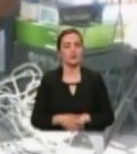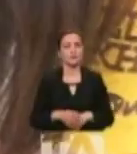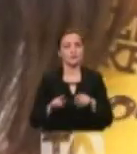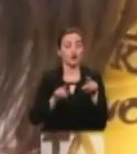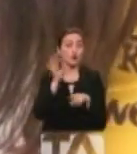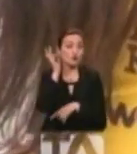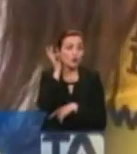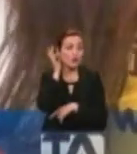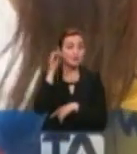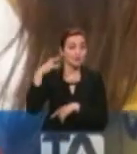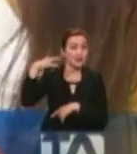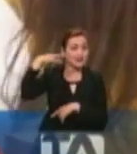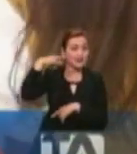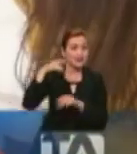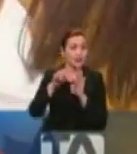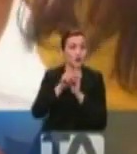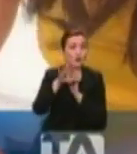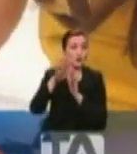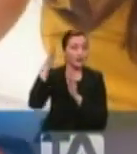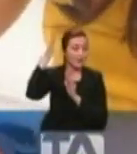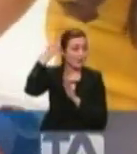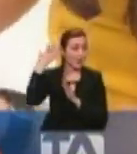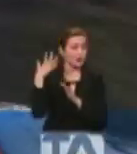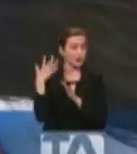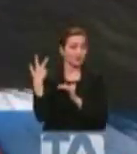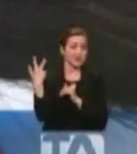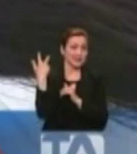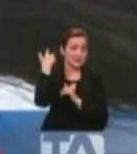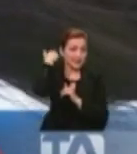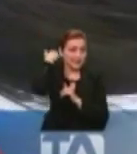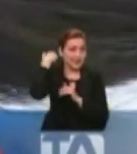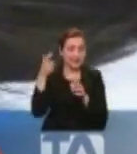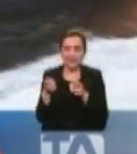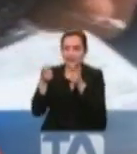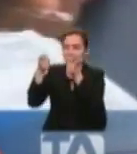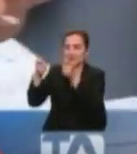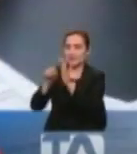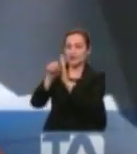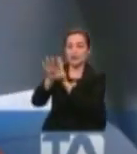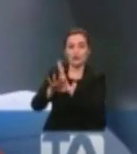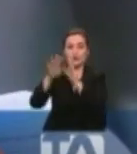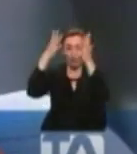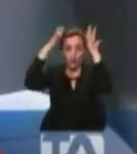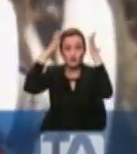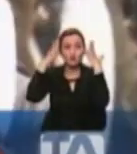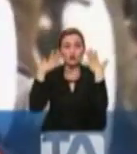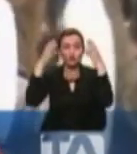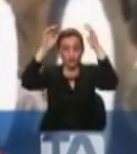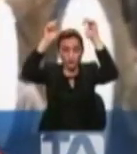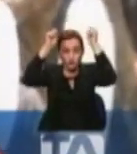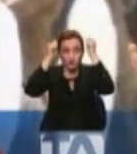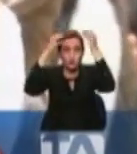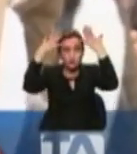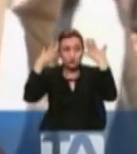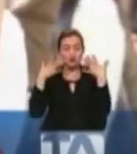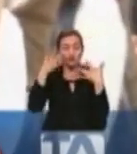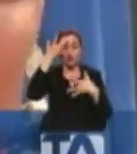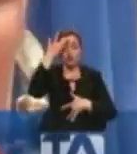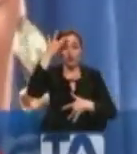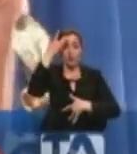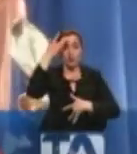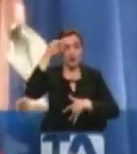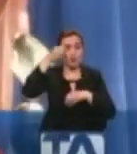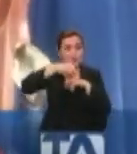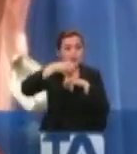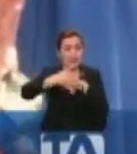Algunas mujeres y niñas donaron su cabello para que con este se confeccionen pelucas a beneficio de los pacientes enfermos de cáncer que perdieron su